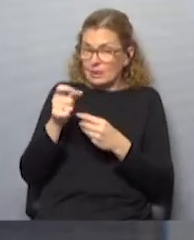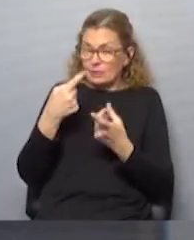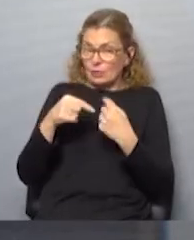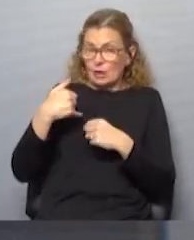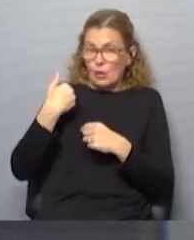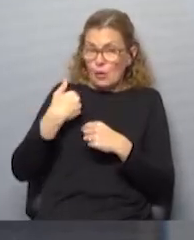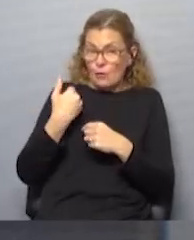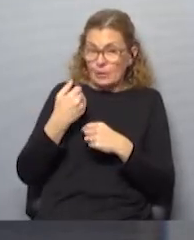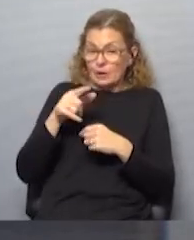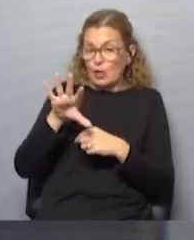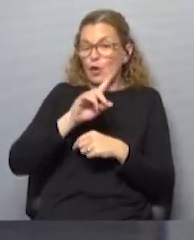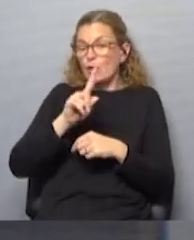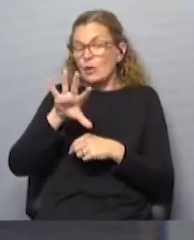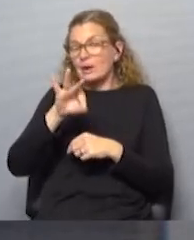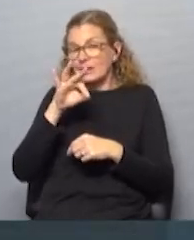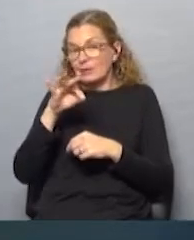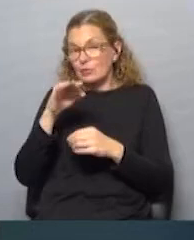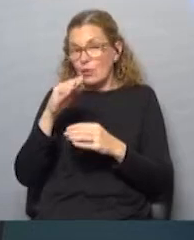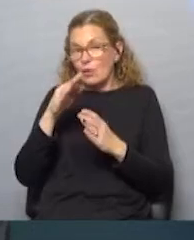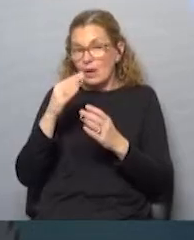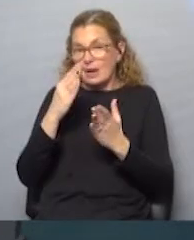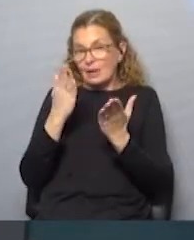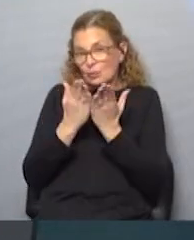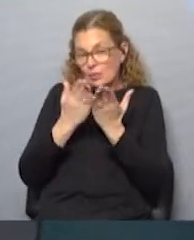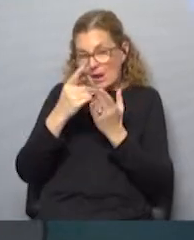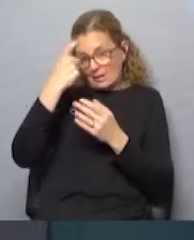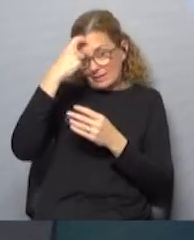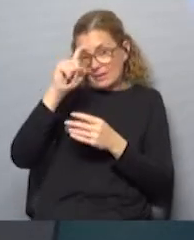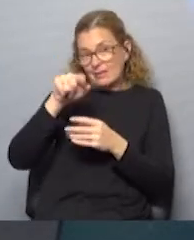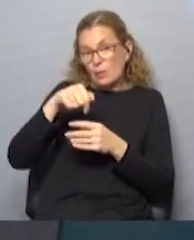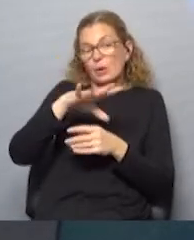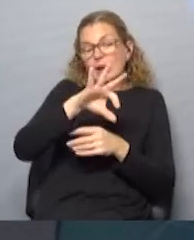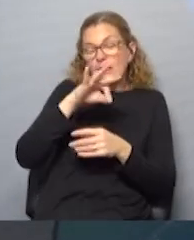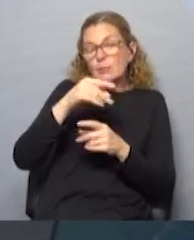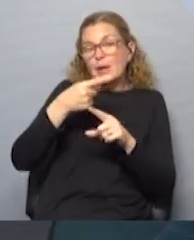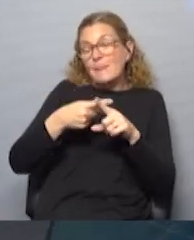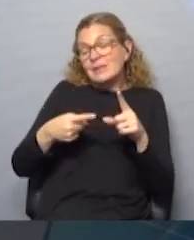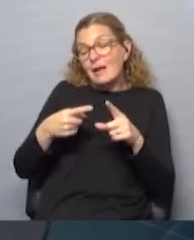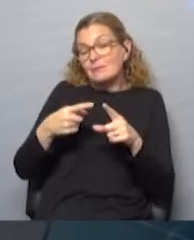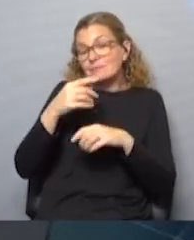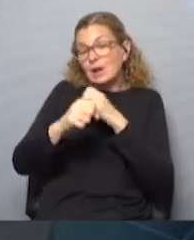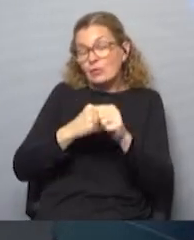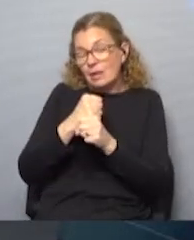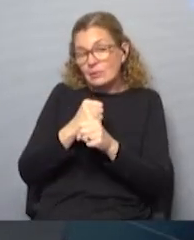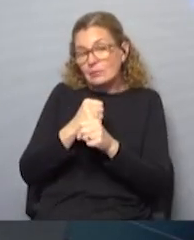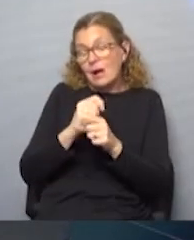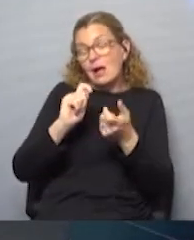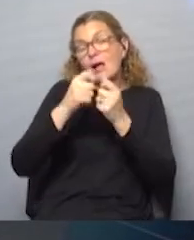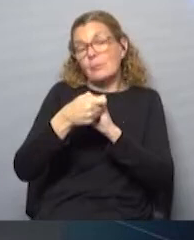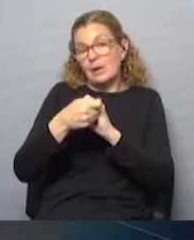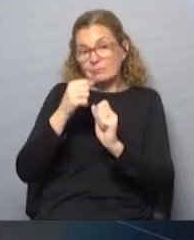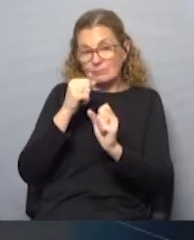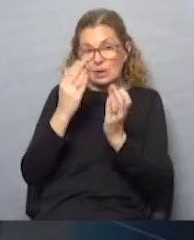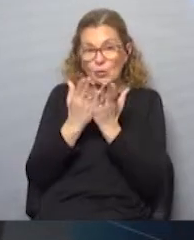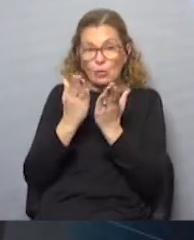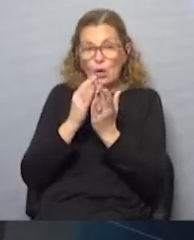jóvenes terminan no optando por carreras científicas o bien terminan optando y después a mitad de camino o cambian de actividad